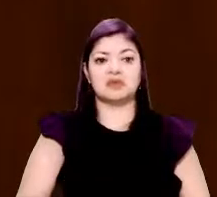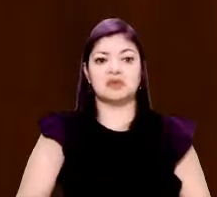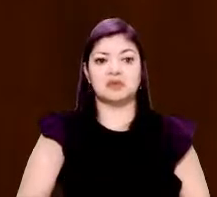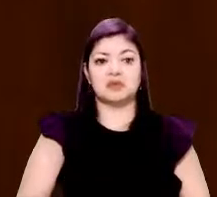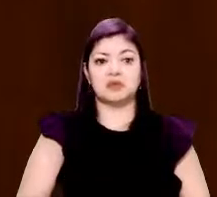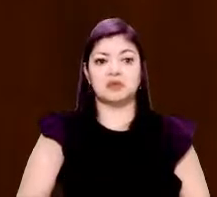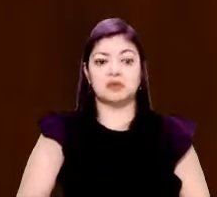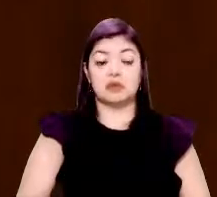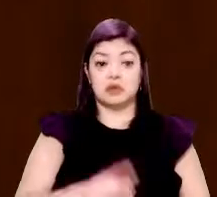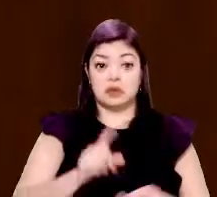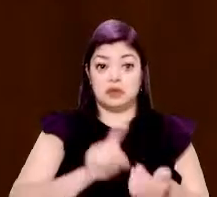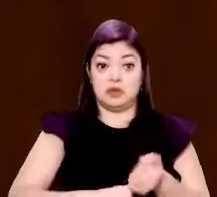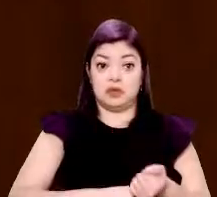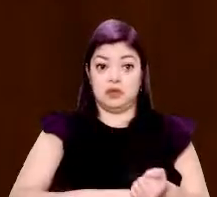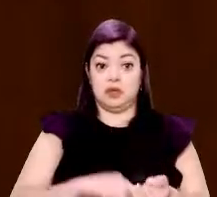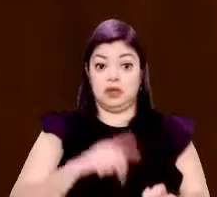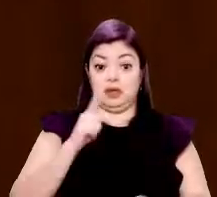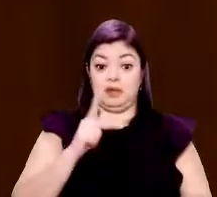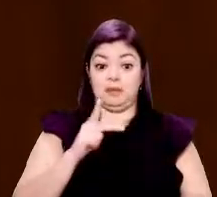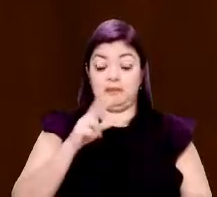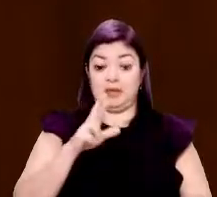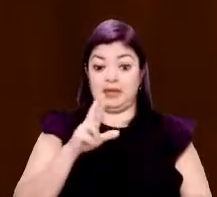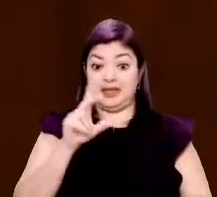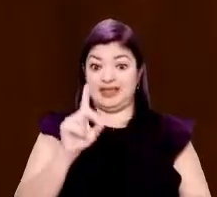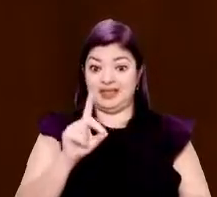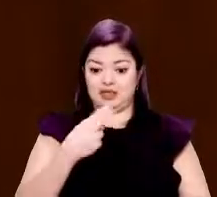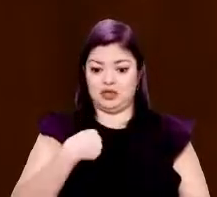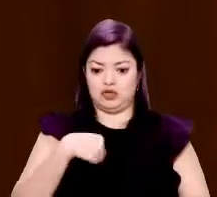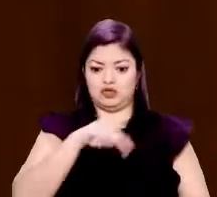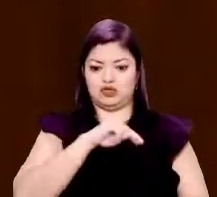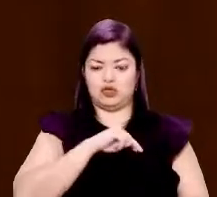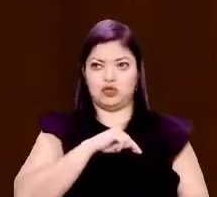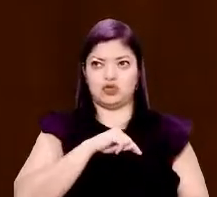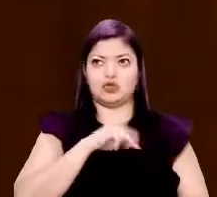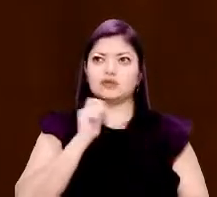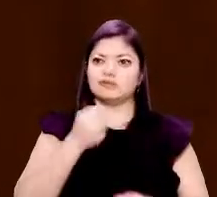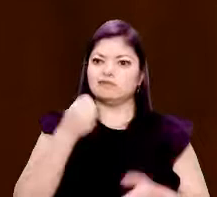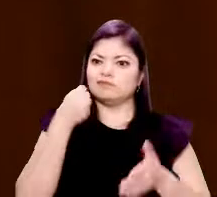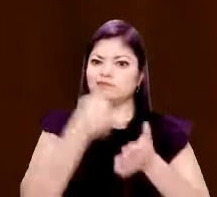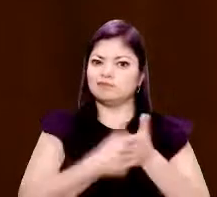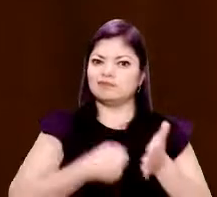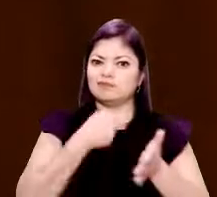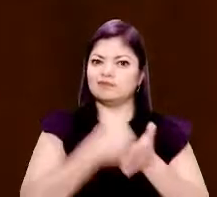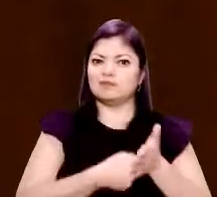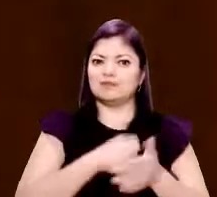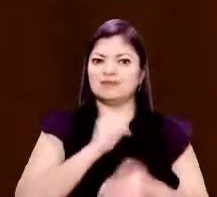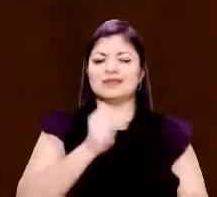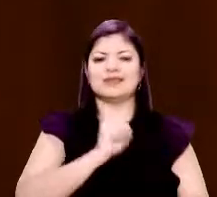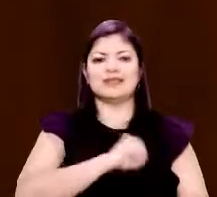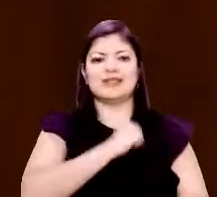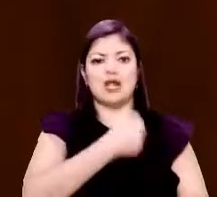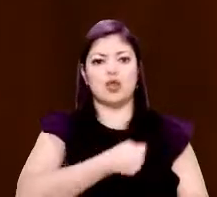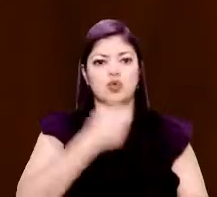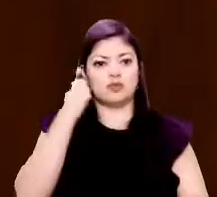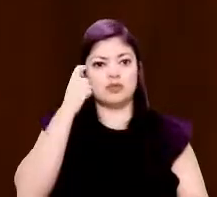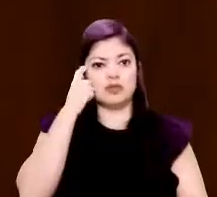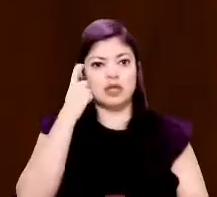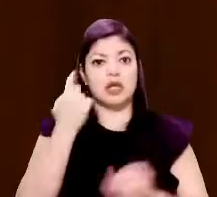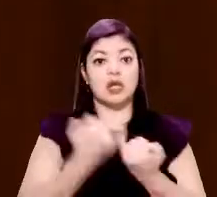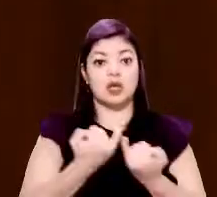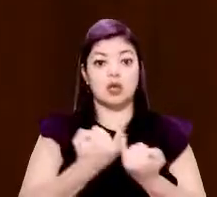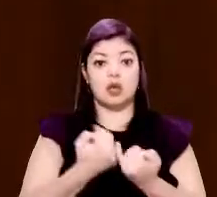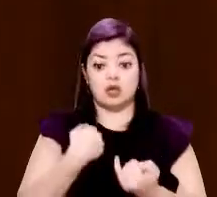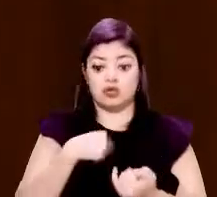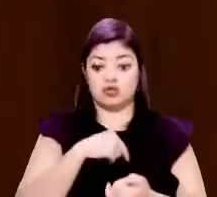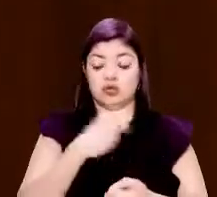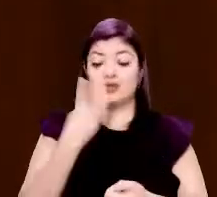el Grupo Parlamentario del Partido de la Revolución Democrática ha sido impulsor de la salud mental, tan es así que hemos presentado